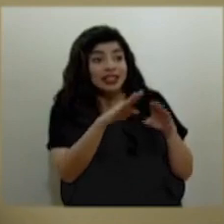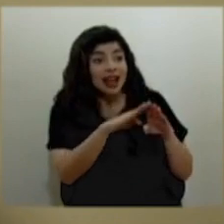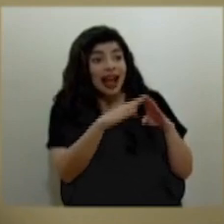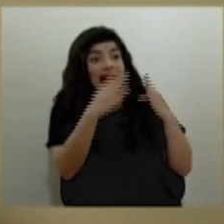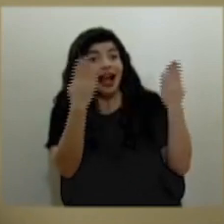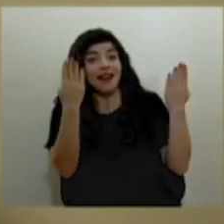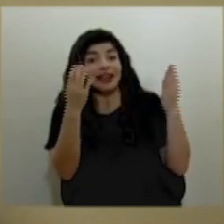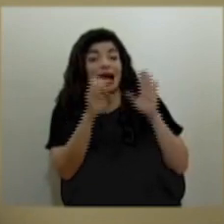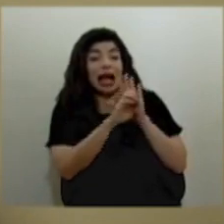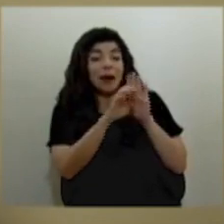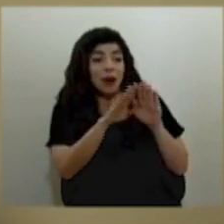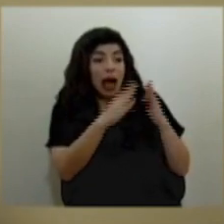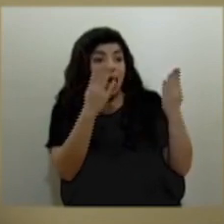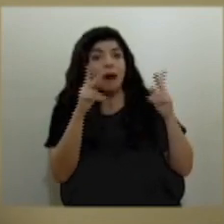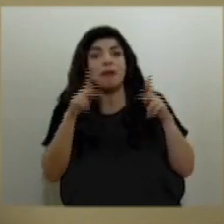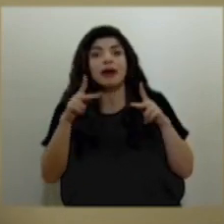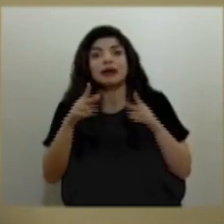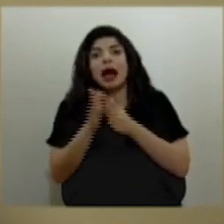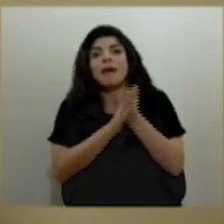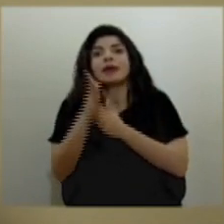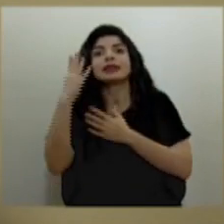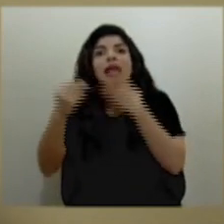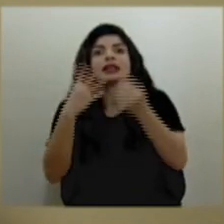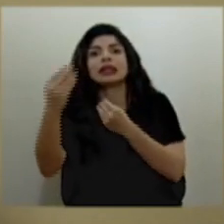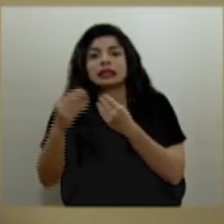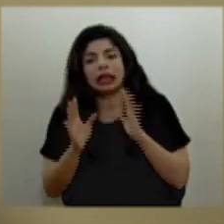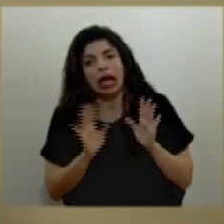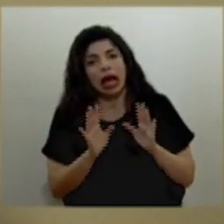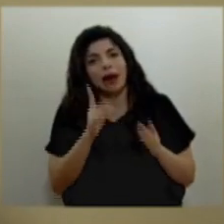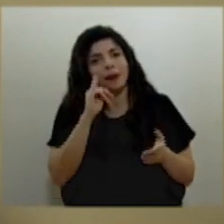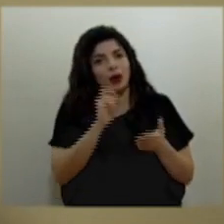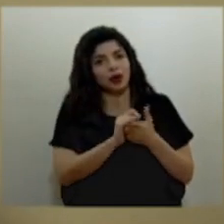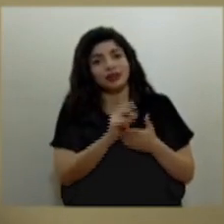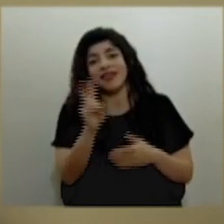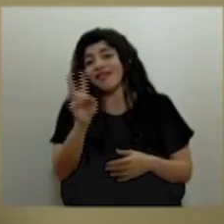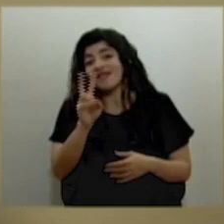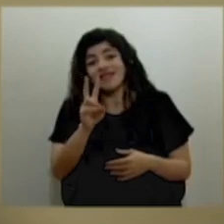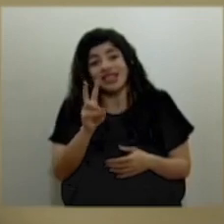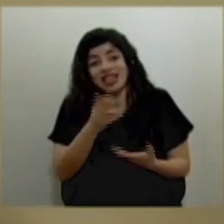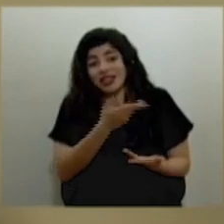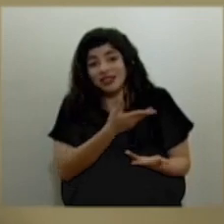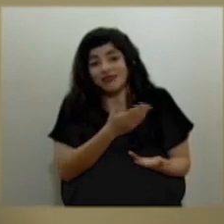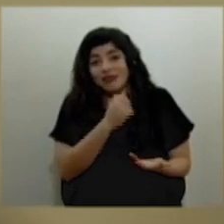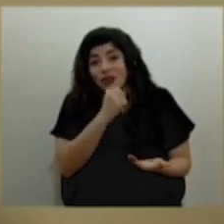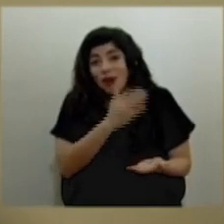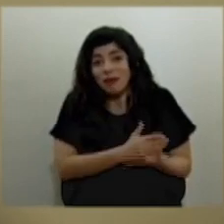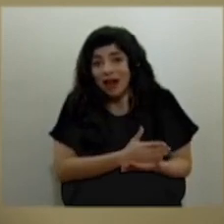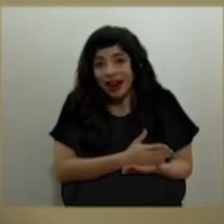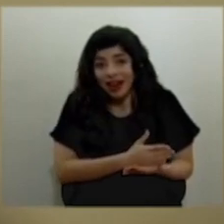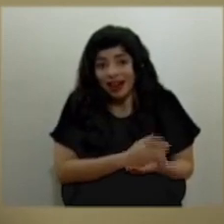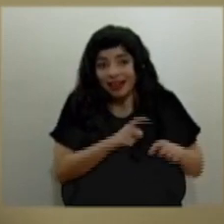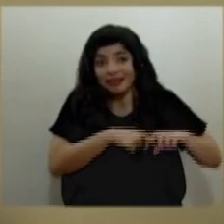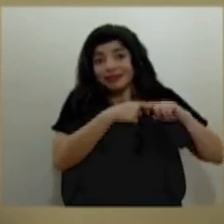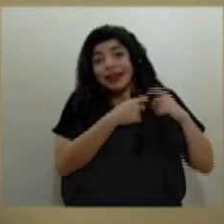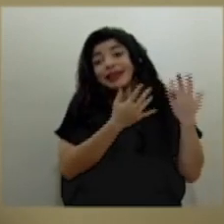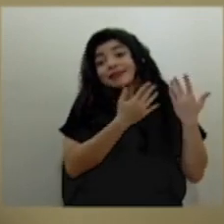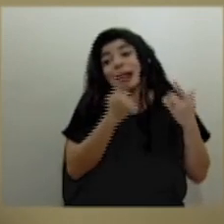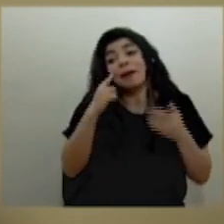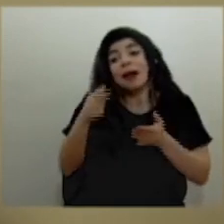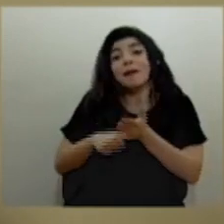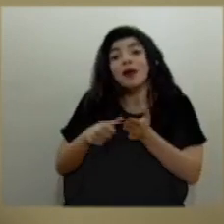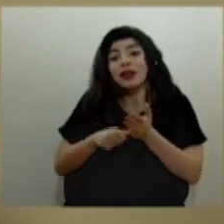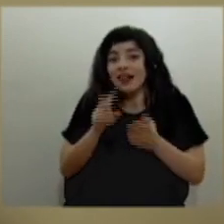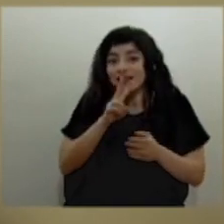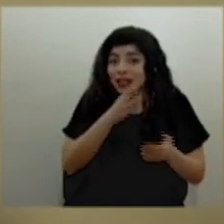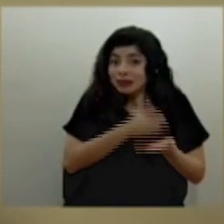puede trasladarse para hacer cualquier otro asunto. Entonces, el virus, lamentablemente, pues no es que hace la pausa, ¿verdad?, para decir ahí está la convención, y no, sigue